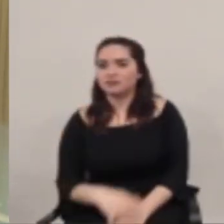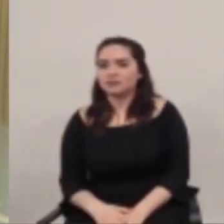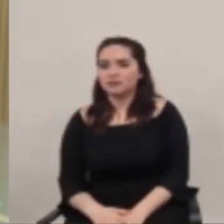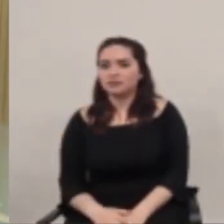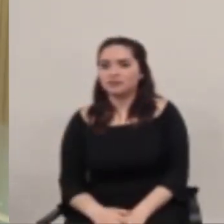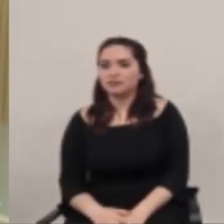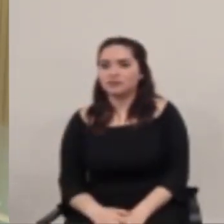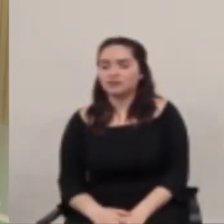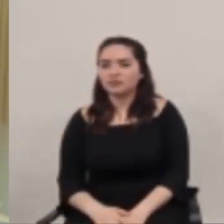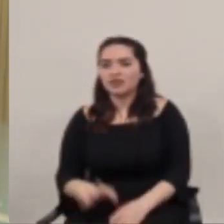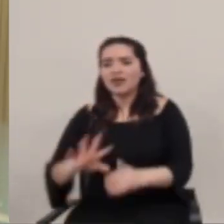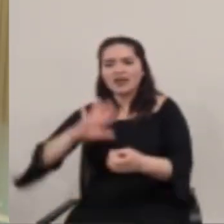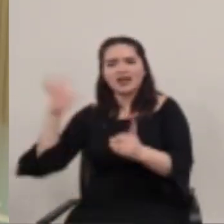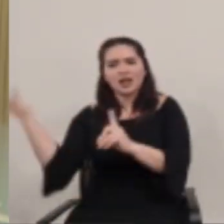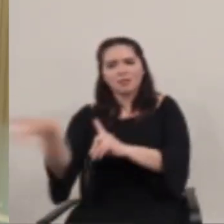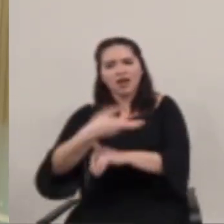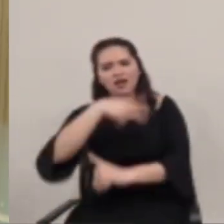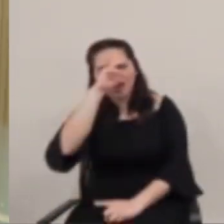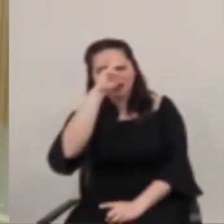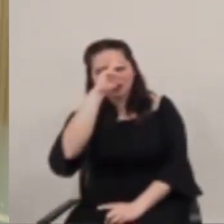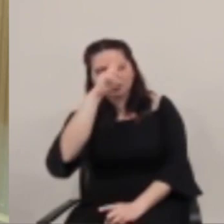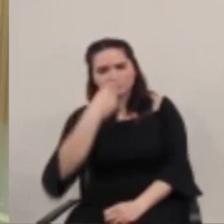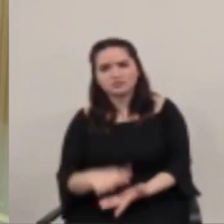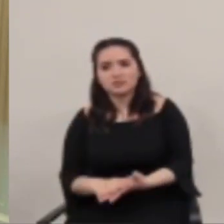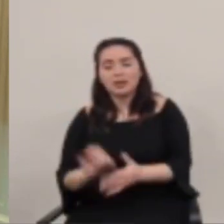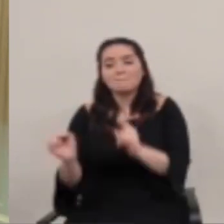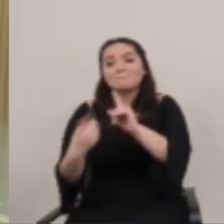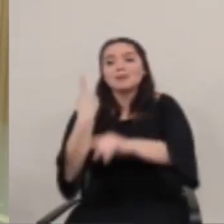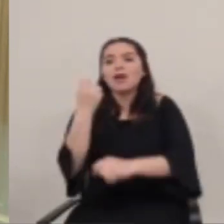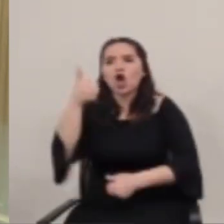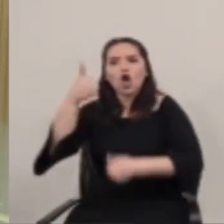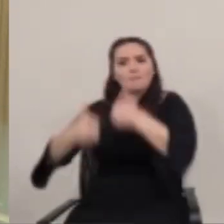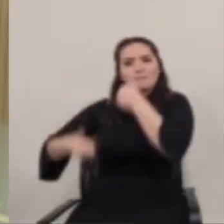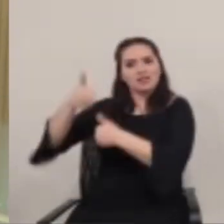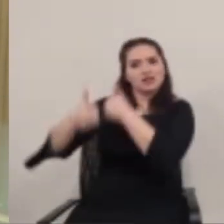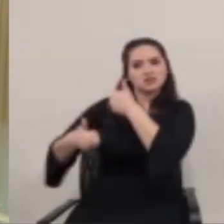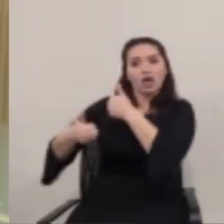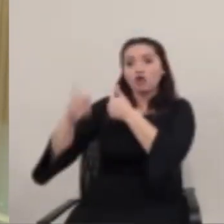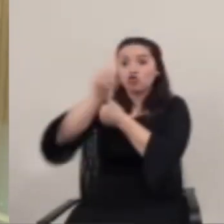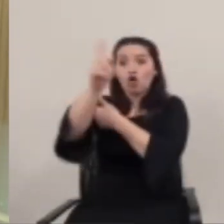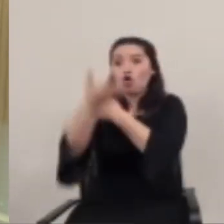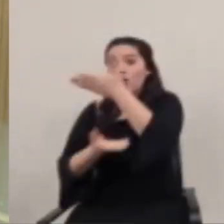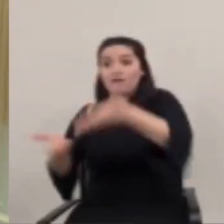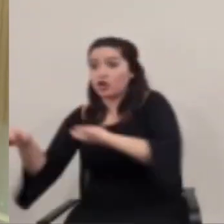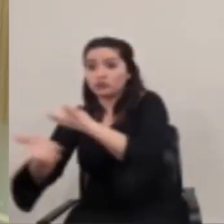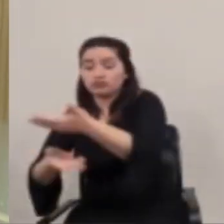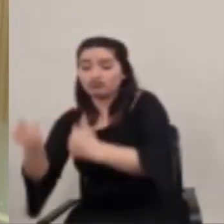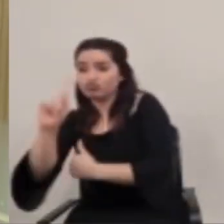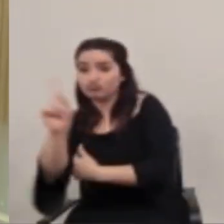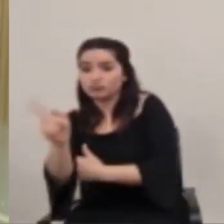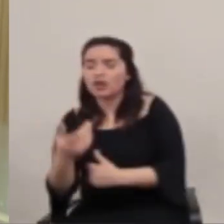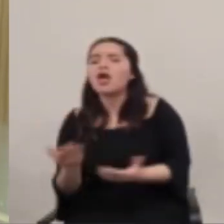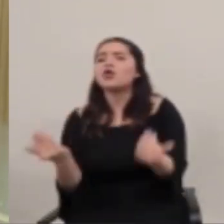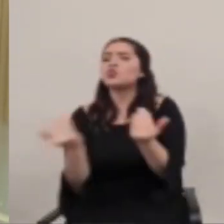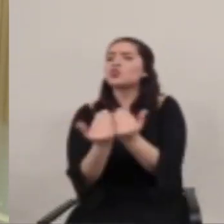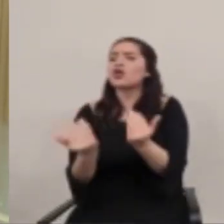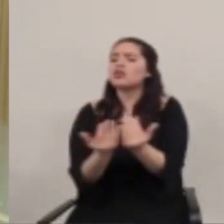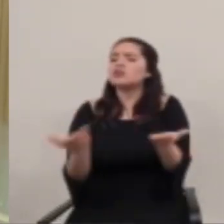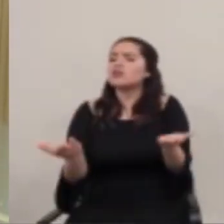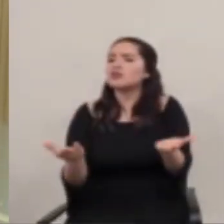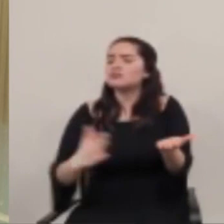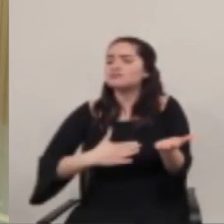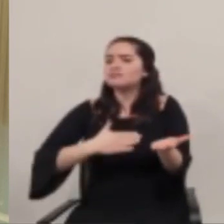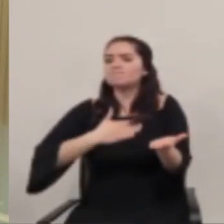En un clima enrarecido, donde prima la competencia por sobre la colaboración, donde los estudiantes